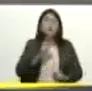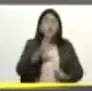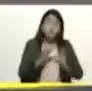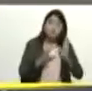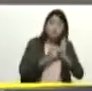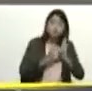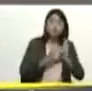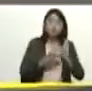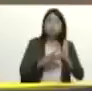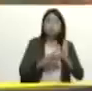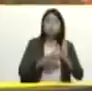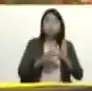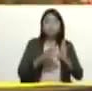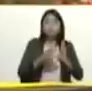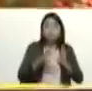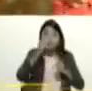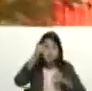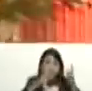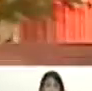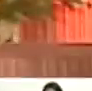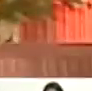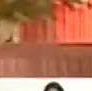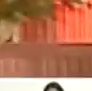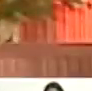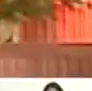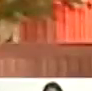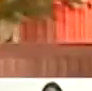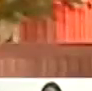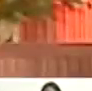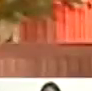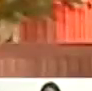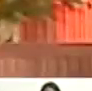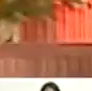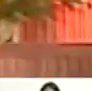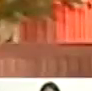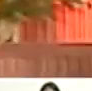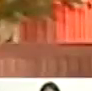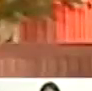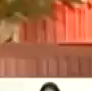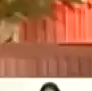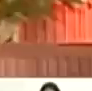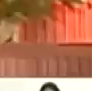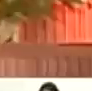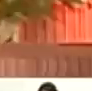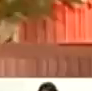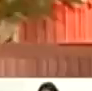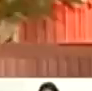Chávez en aquellos años fundacionales, hermosos años fundacionales de